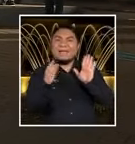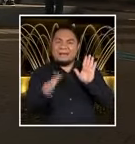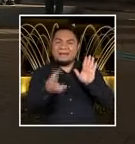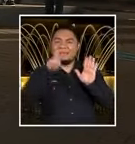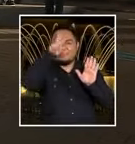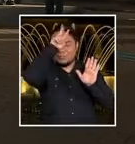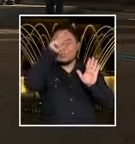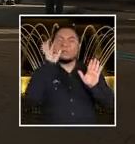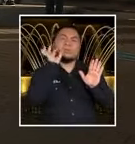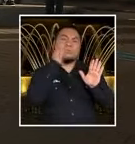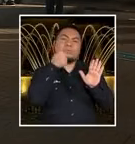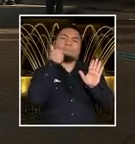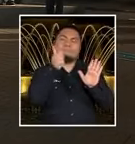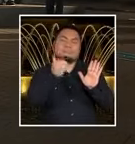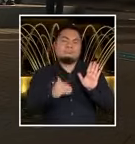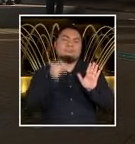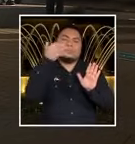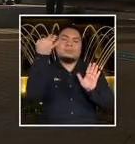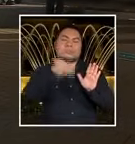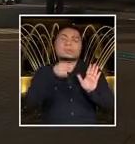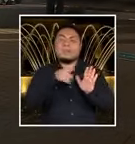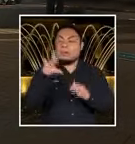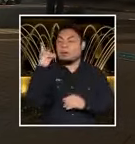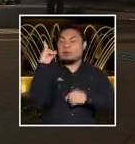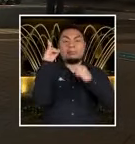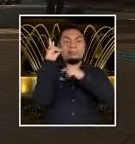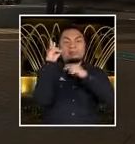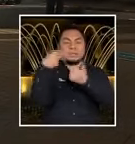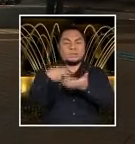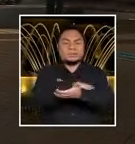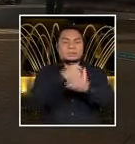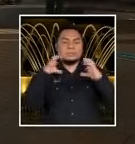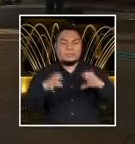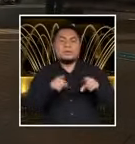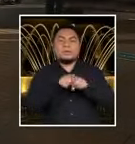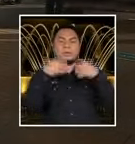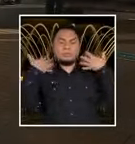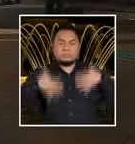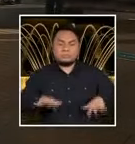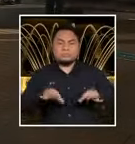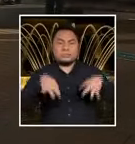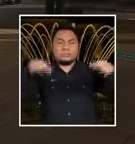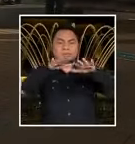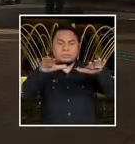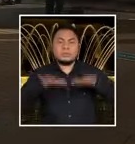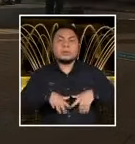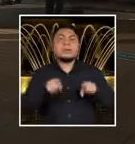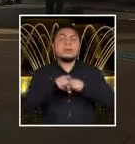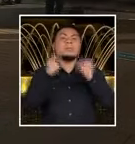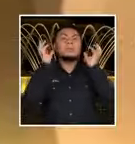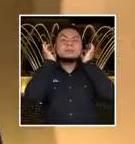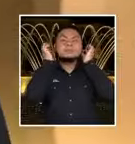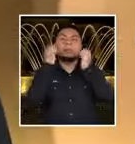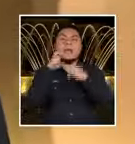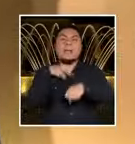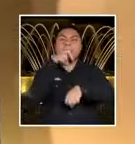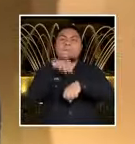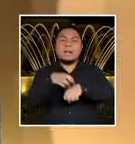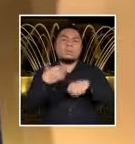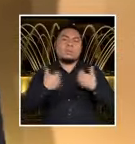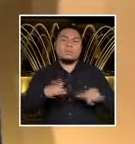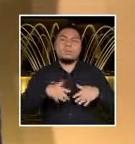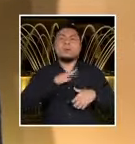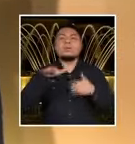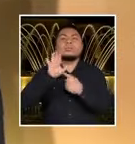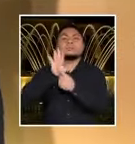que tenemos en nuestro país, desde la alpaca, desde los textiles, desde los telares, desde las joyas en plata, y mostrar